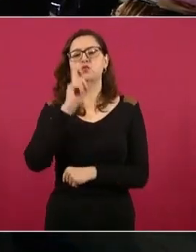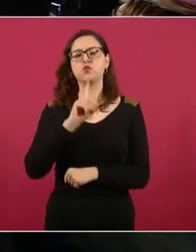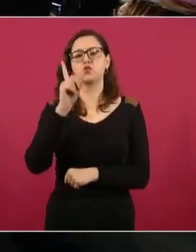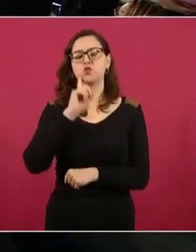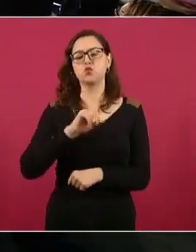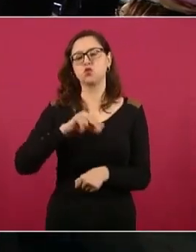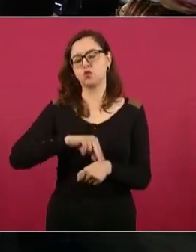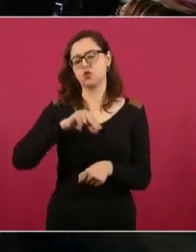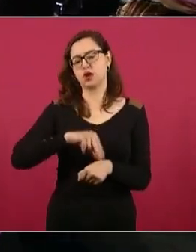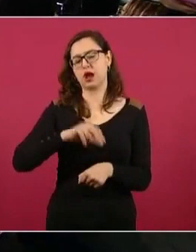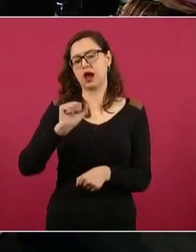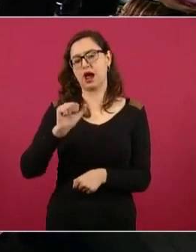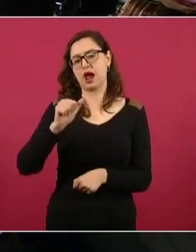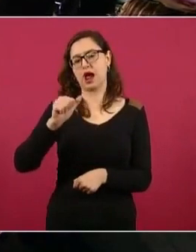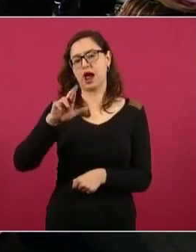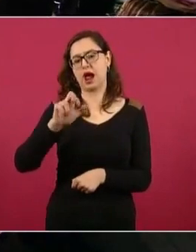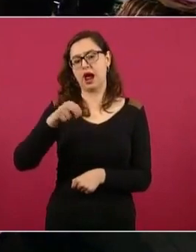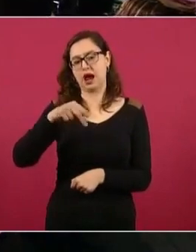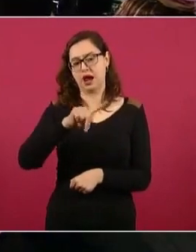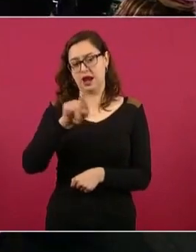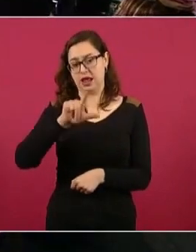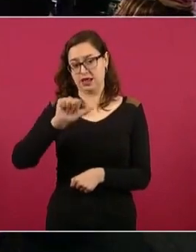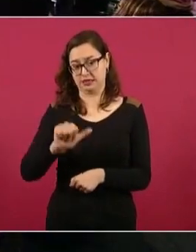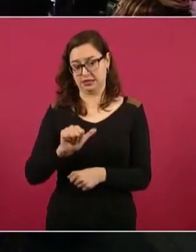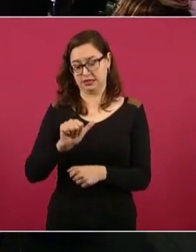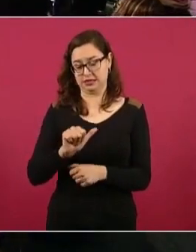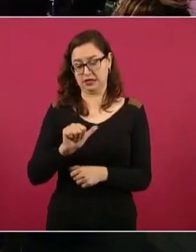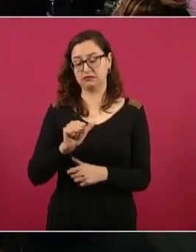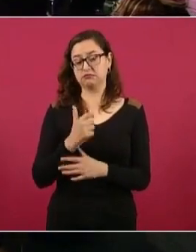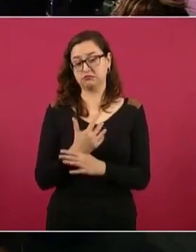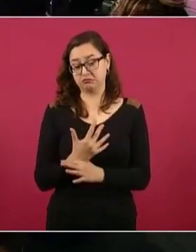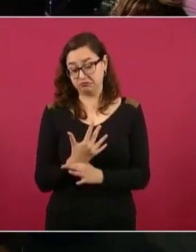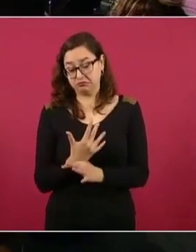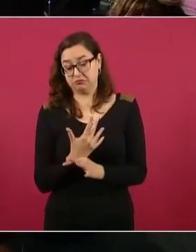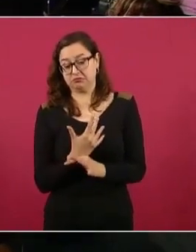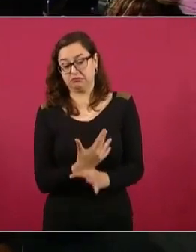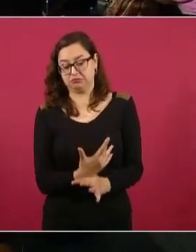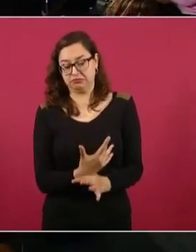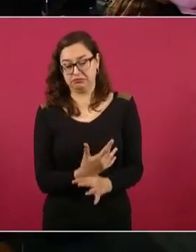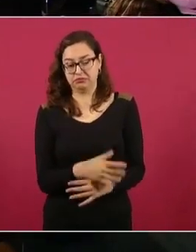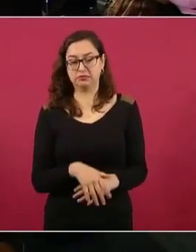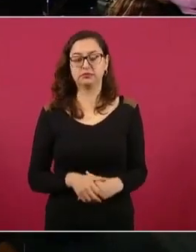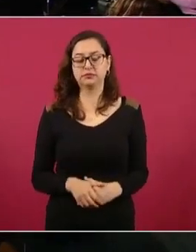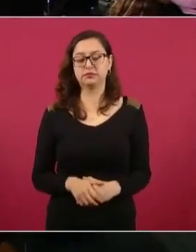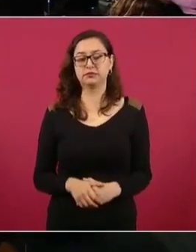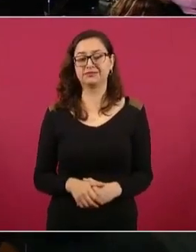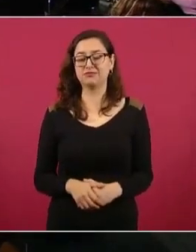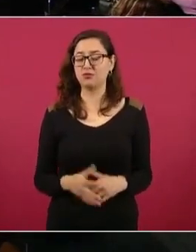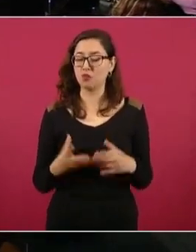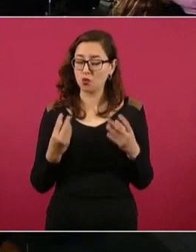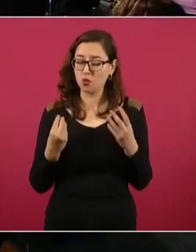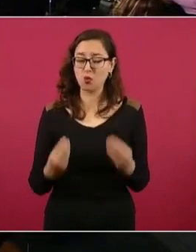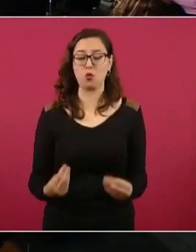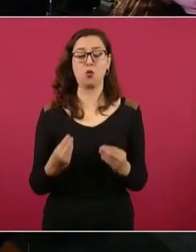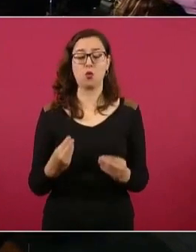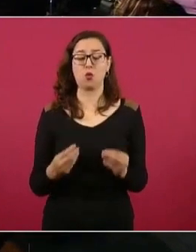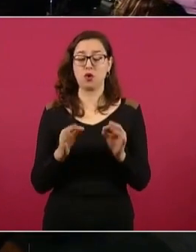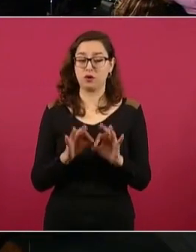Aranza Colchero, mencionaba con énfasis importante la necesidad de concientizar a la